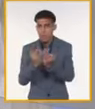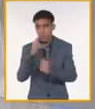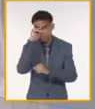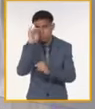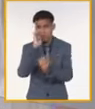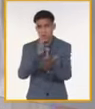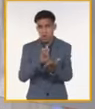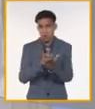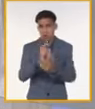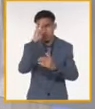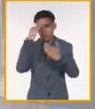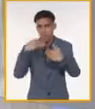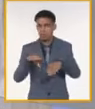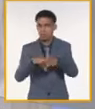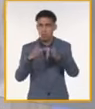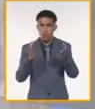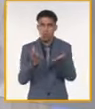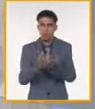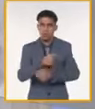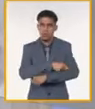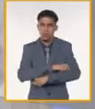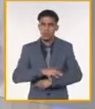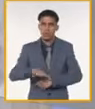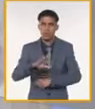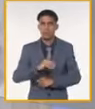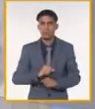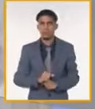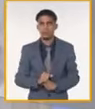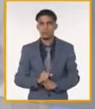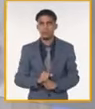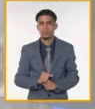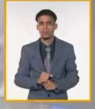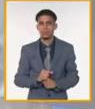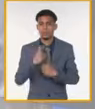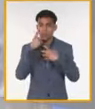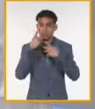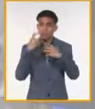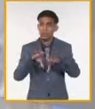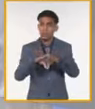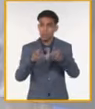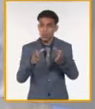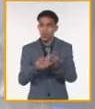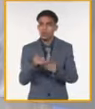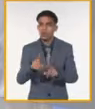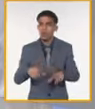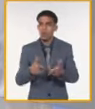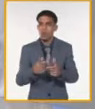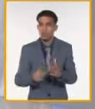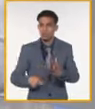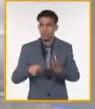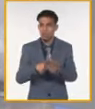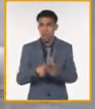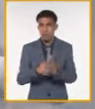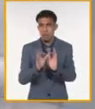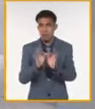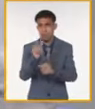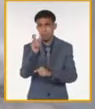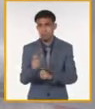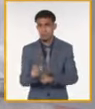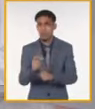mismo de todos los cubanos Y tenemos que velar porque la finanz de todos los actores de la economía sean